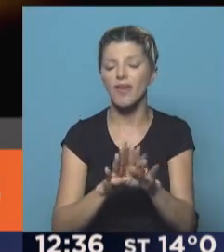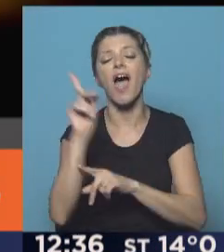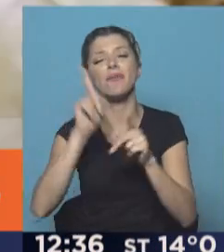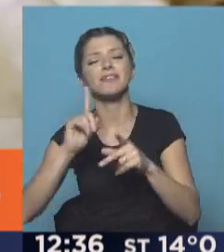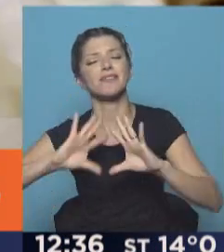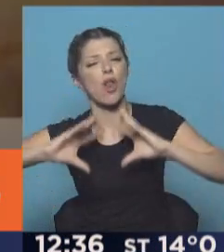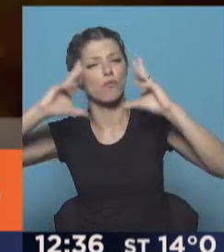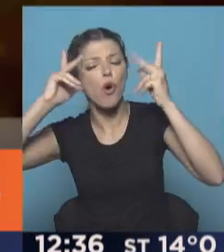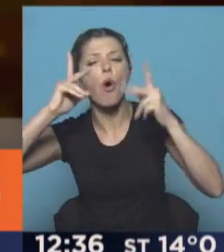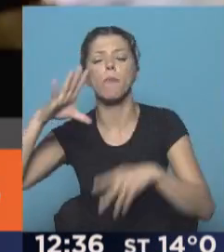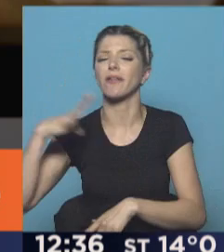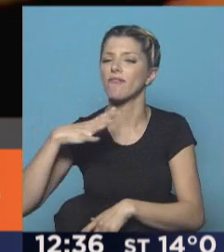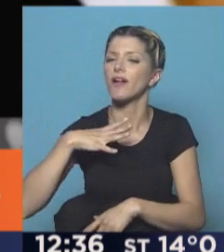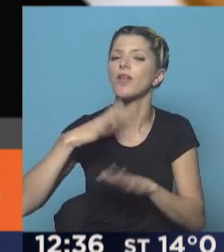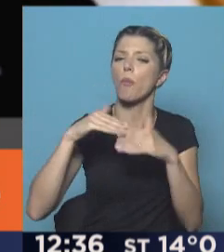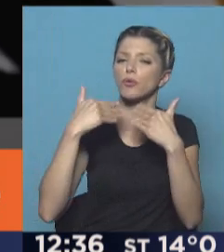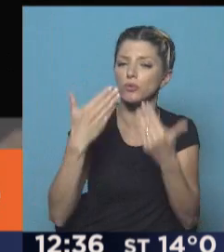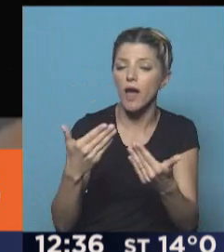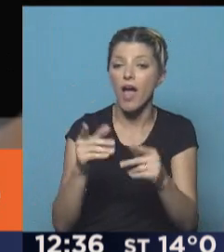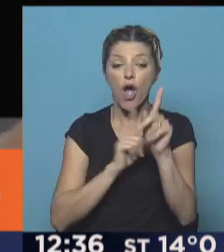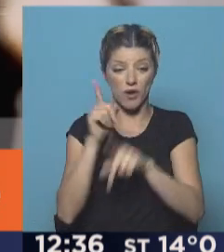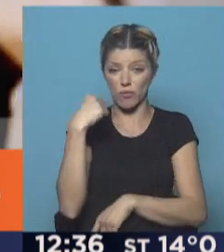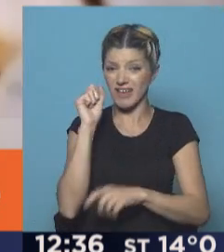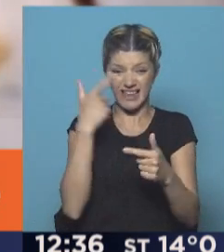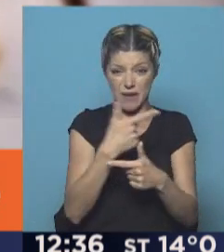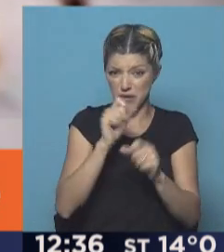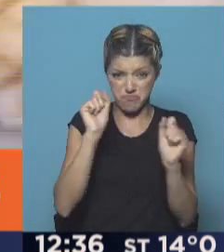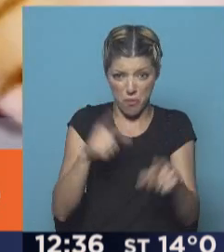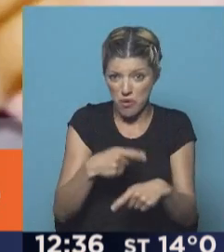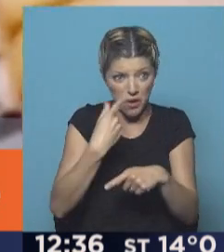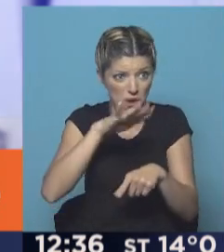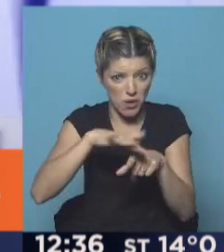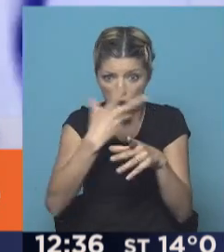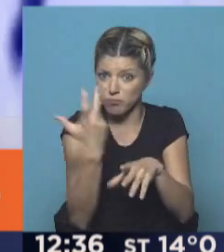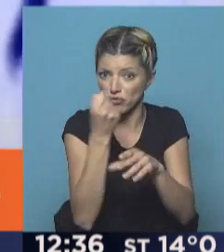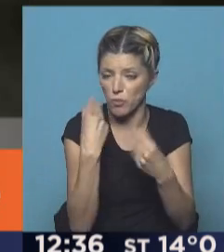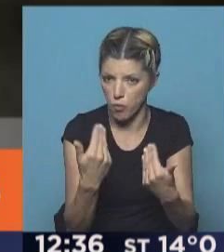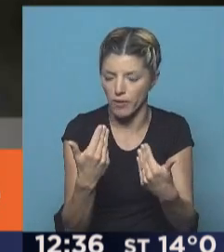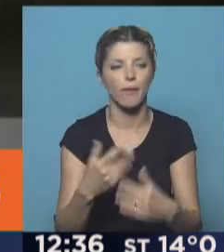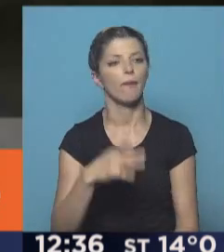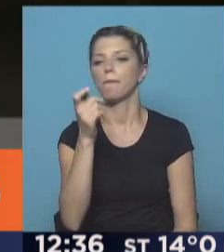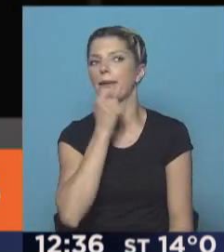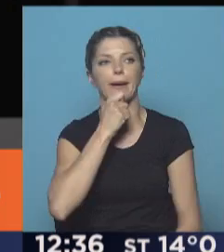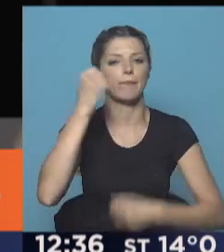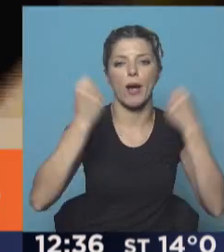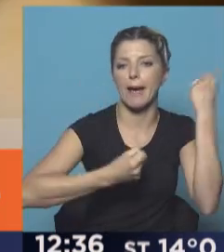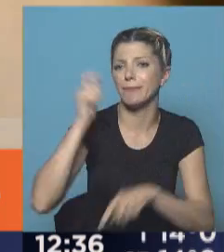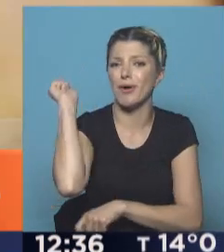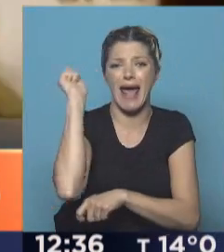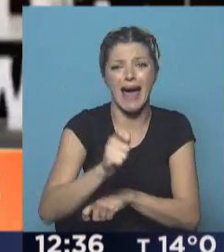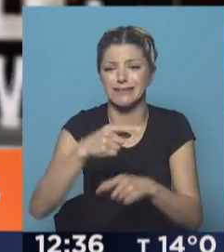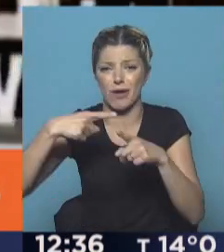oportunidades con armas no convencionales que pueden conseguirse en cualquier parte. Camiones, hachas,